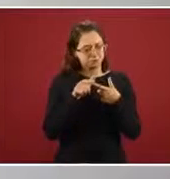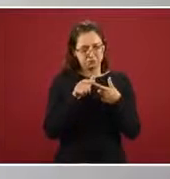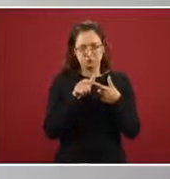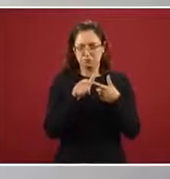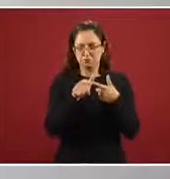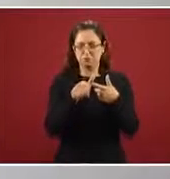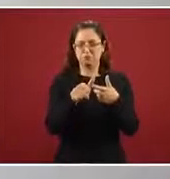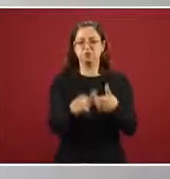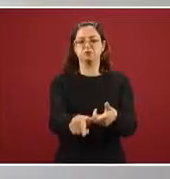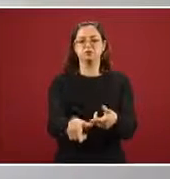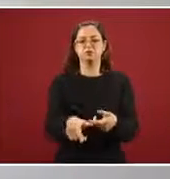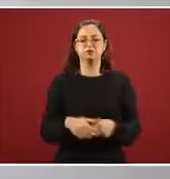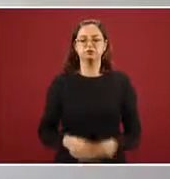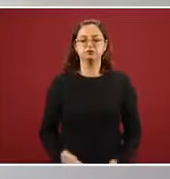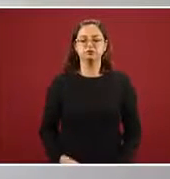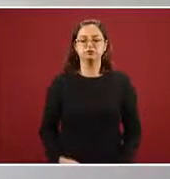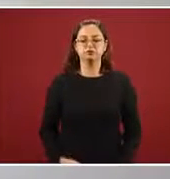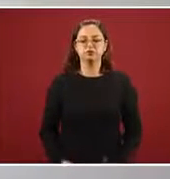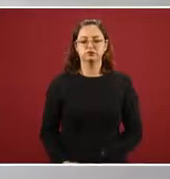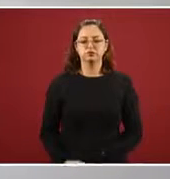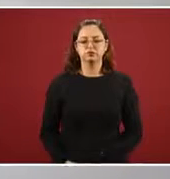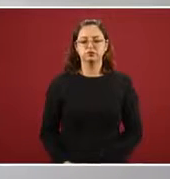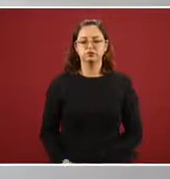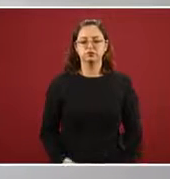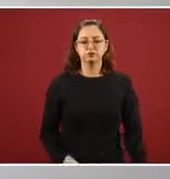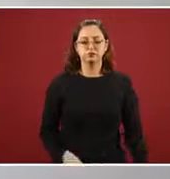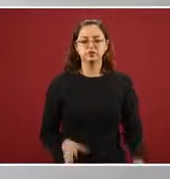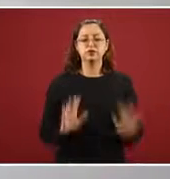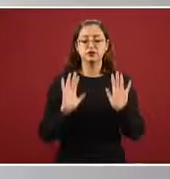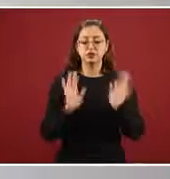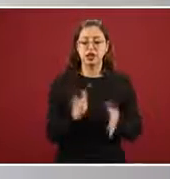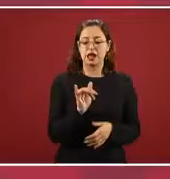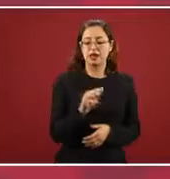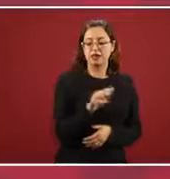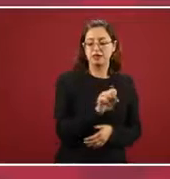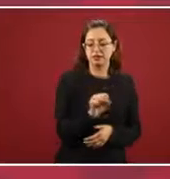Esto lo está haciendo, por ejemplo, el Seguro Social.